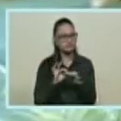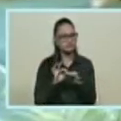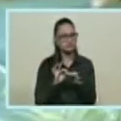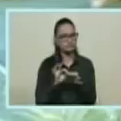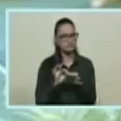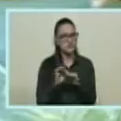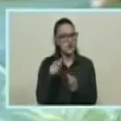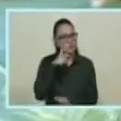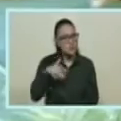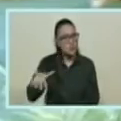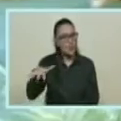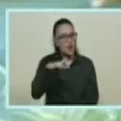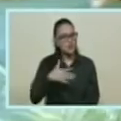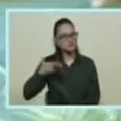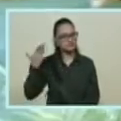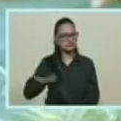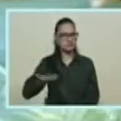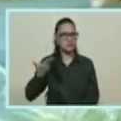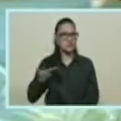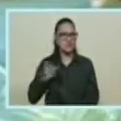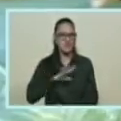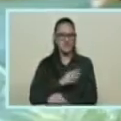pueblo virtuoso como el que tenemos.